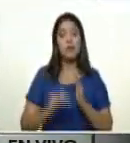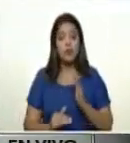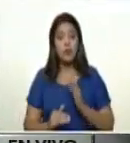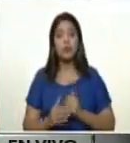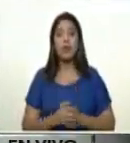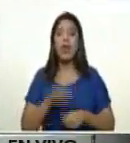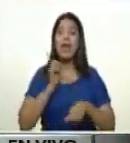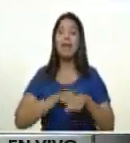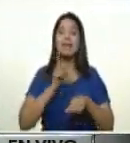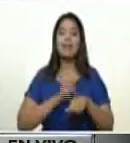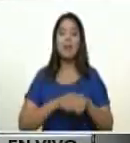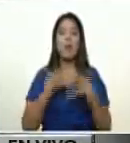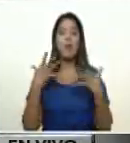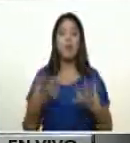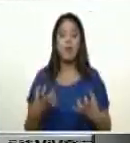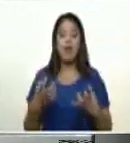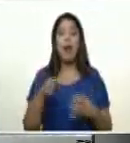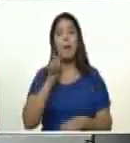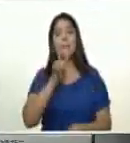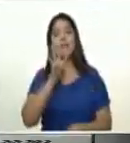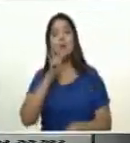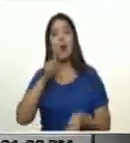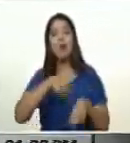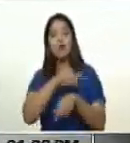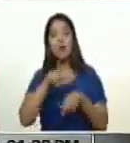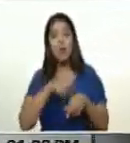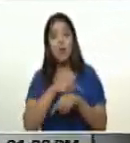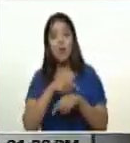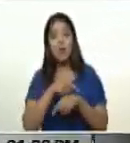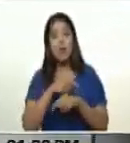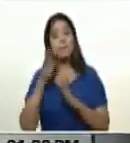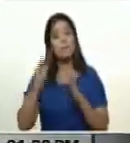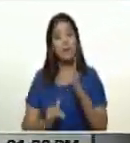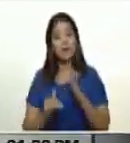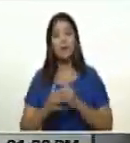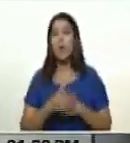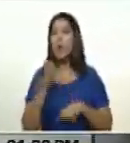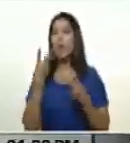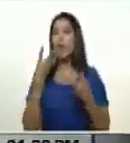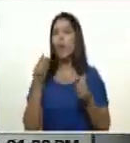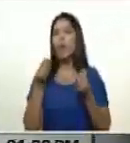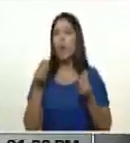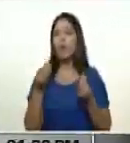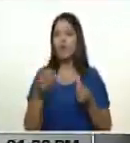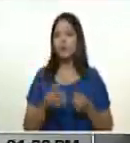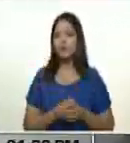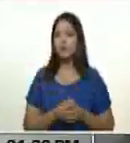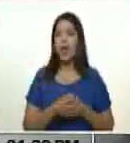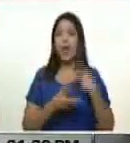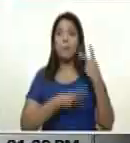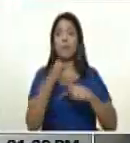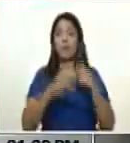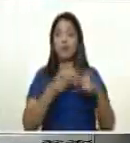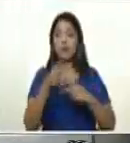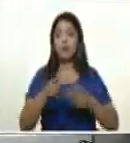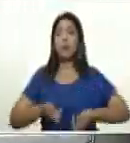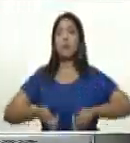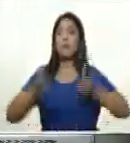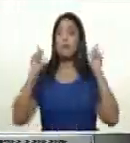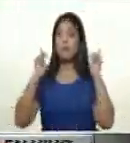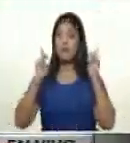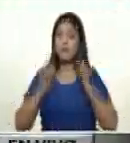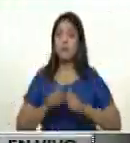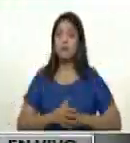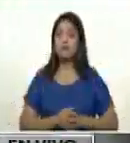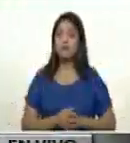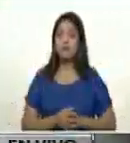el tiempo de secado de 24 horas. ¿Cómo se logra disminuir el tiempo de secado? Vamos, el proceso de automatización nos va a permitir,